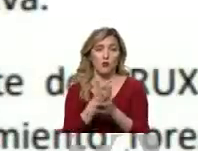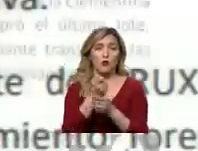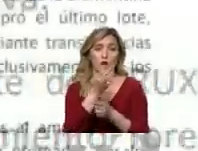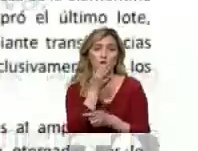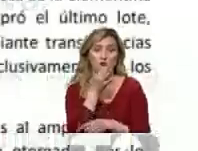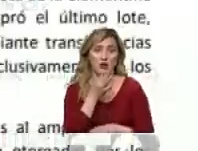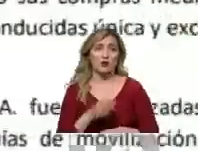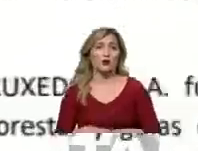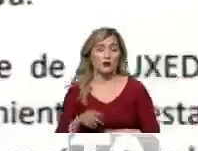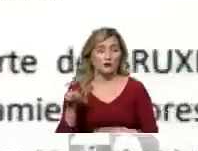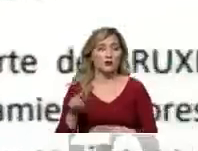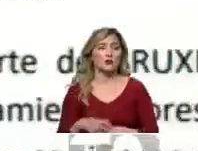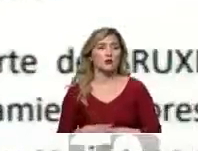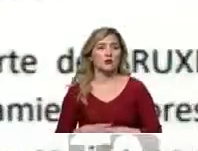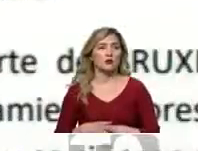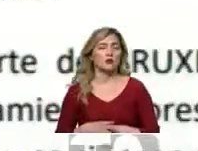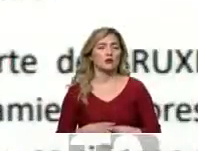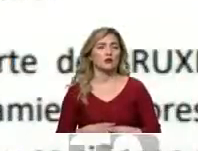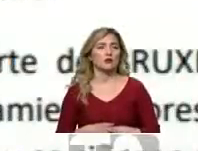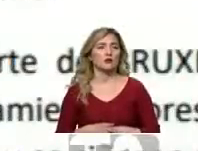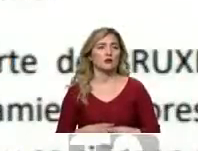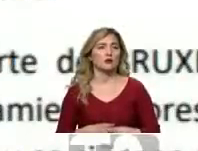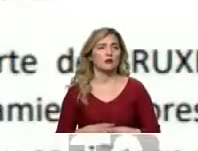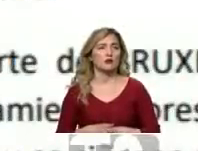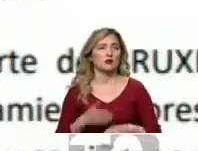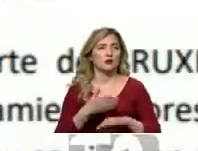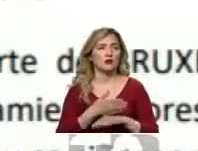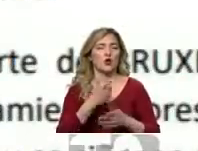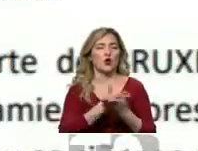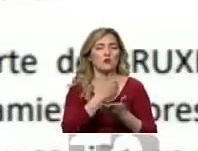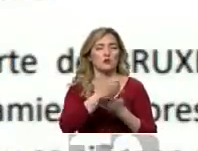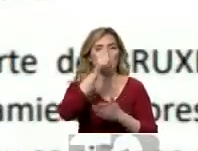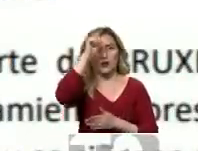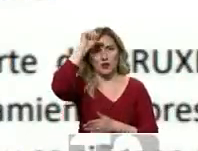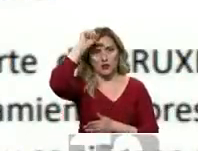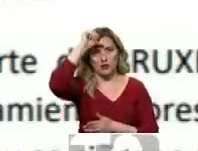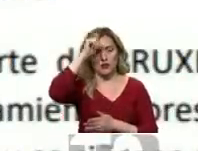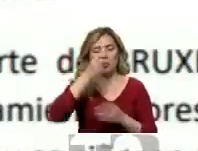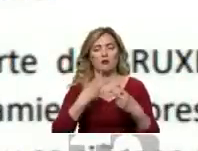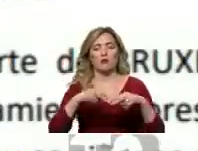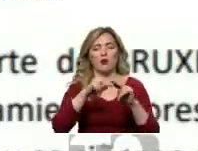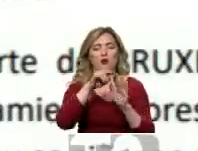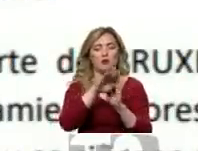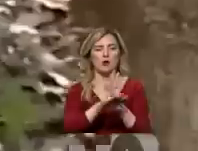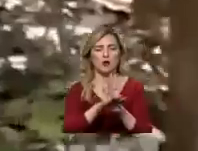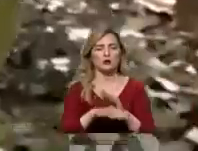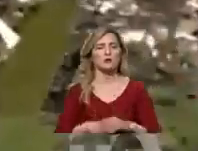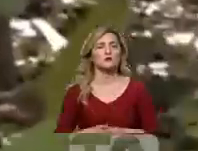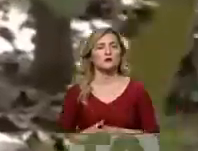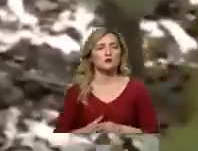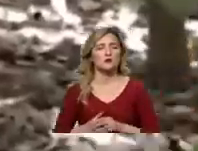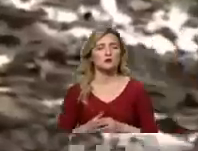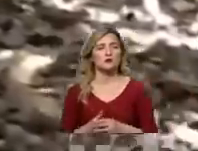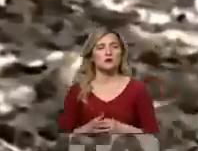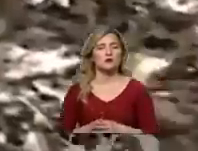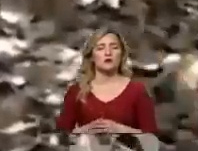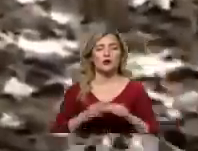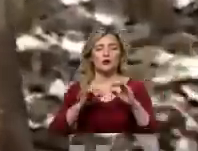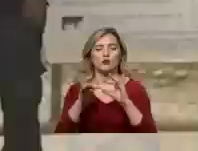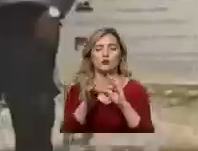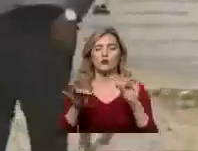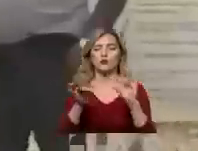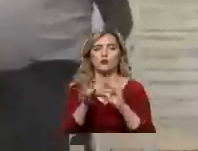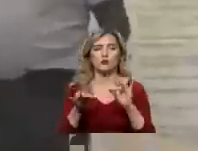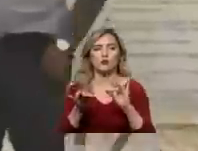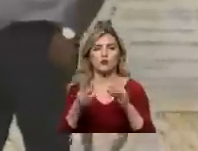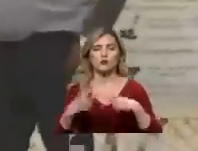hacienda. Todo lo demás, aseguran, fue vendido a compradores de la India a un precio inferior. Ellos, en el comunicado, sin